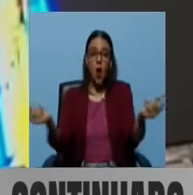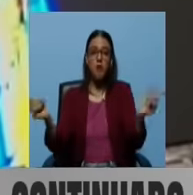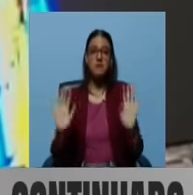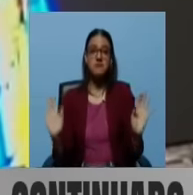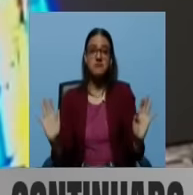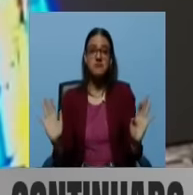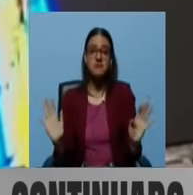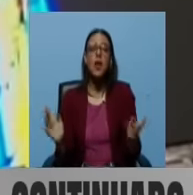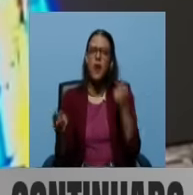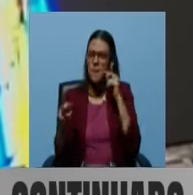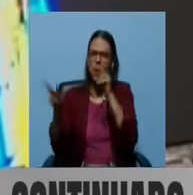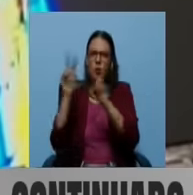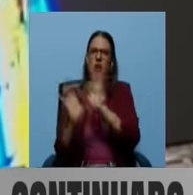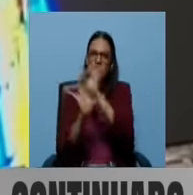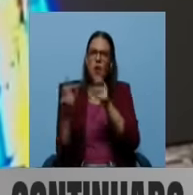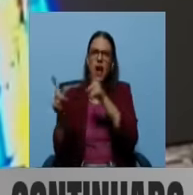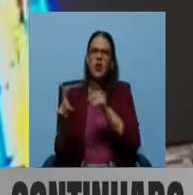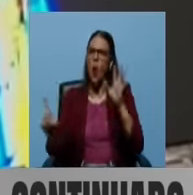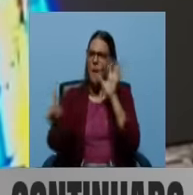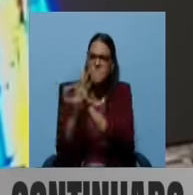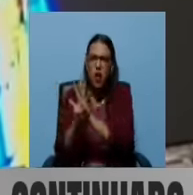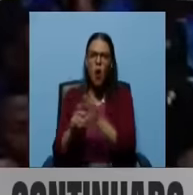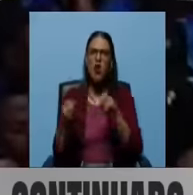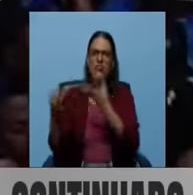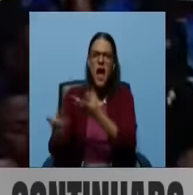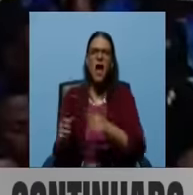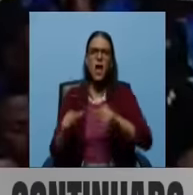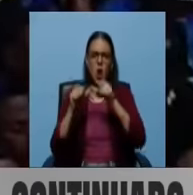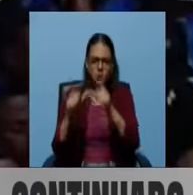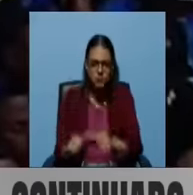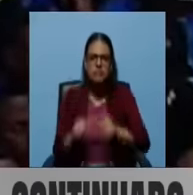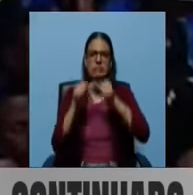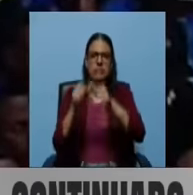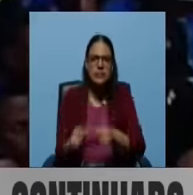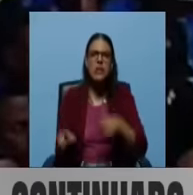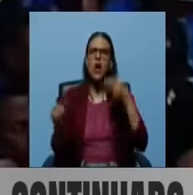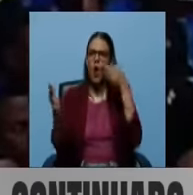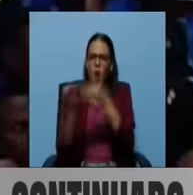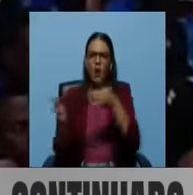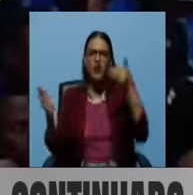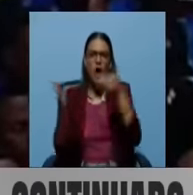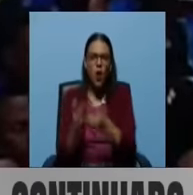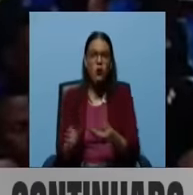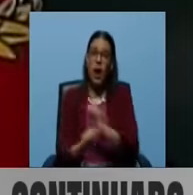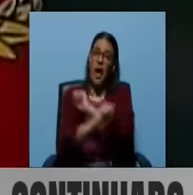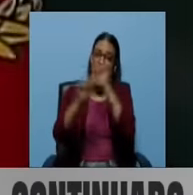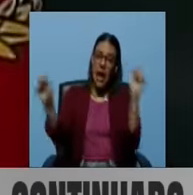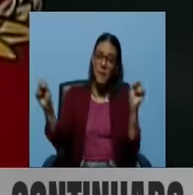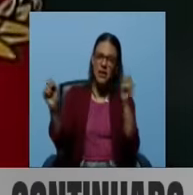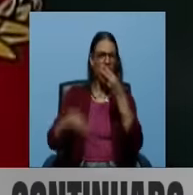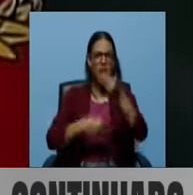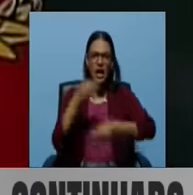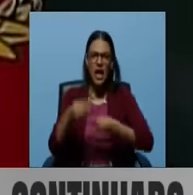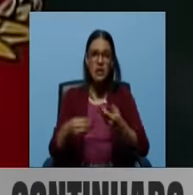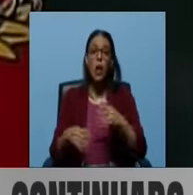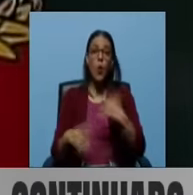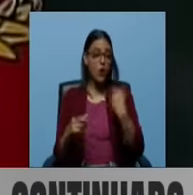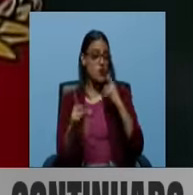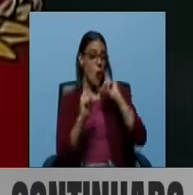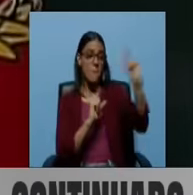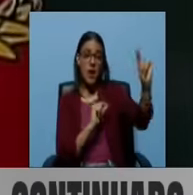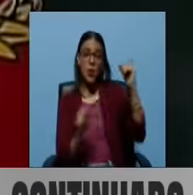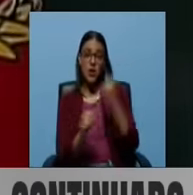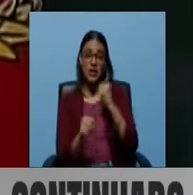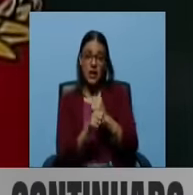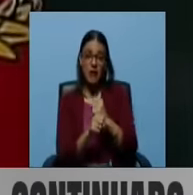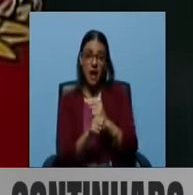Pero era un hostigamiento continuo. En la mañana, cuando yo iba saliendo, los